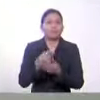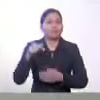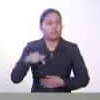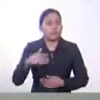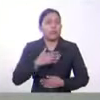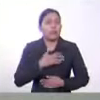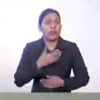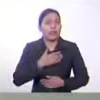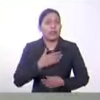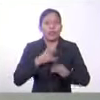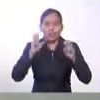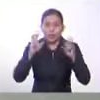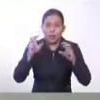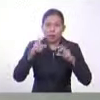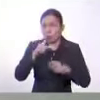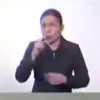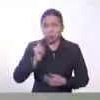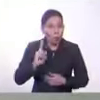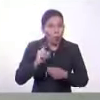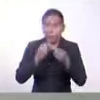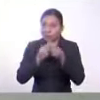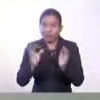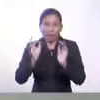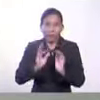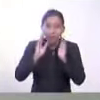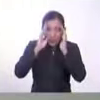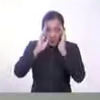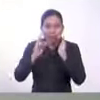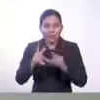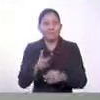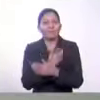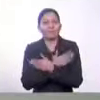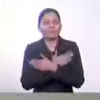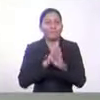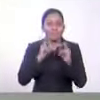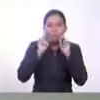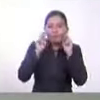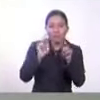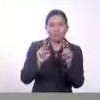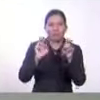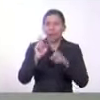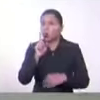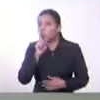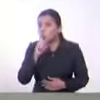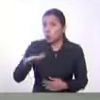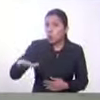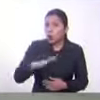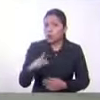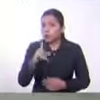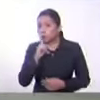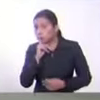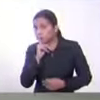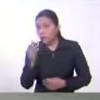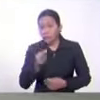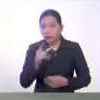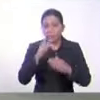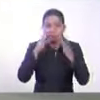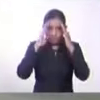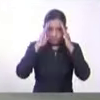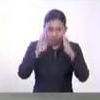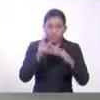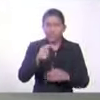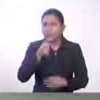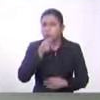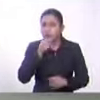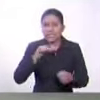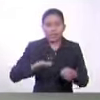un tema que no se lo pueden perder. Así que pónganse cómodos, que esté en silencio el lugar donde van a estar para que puedan escuchar toda la información